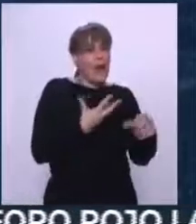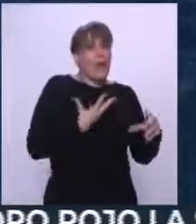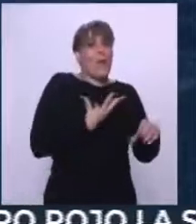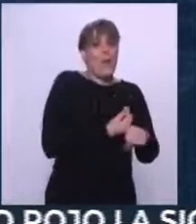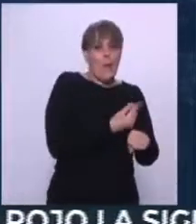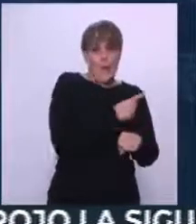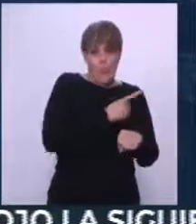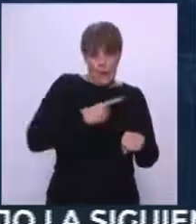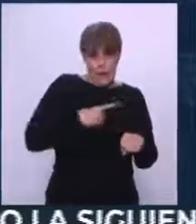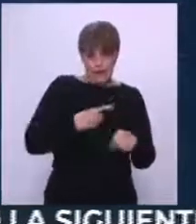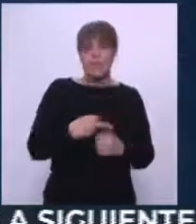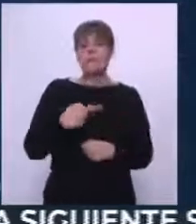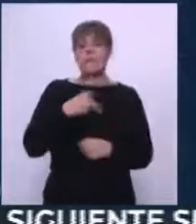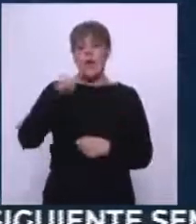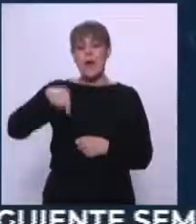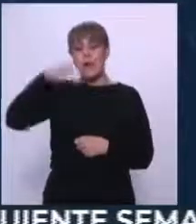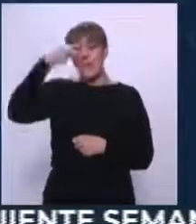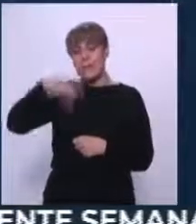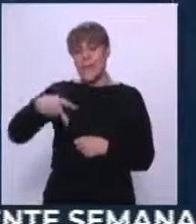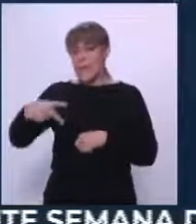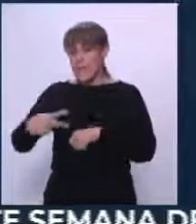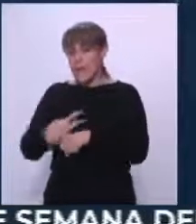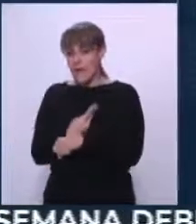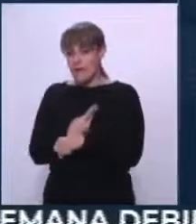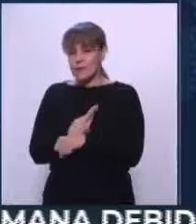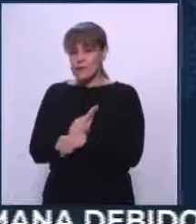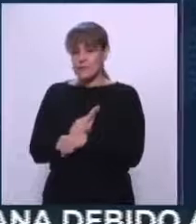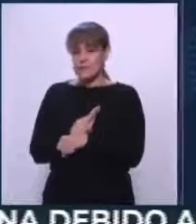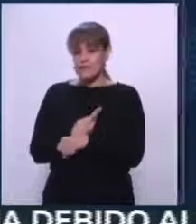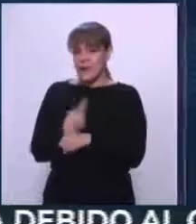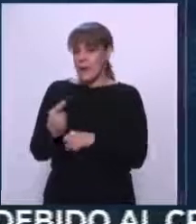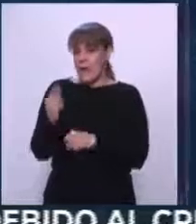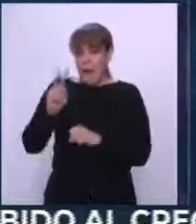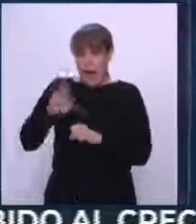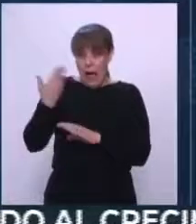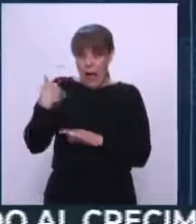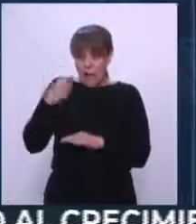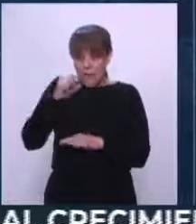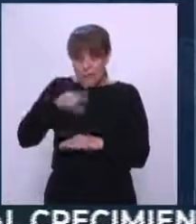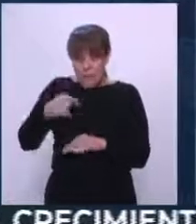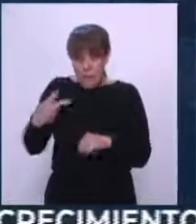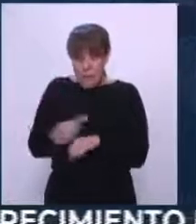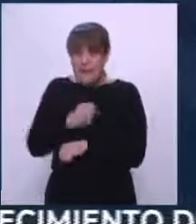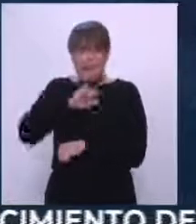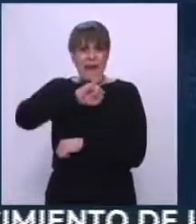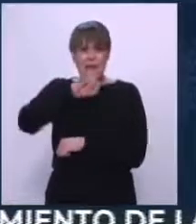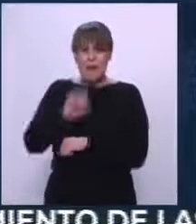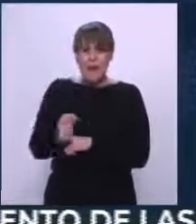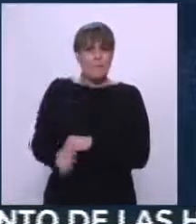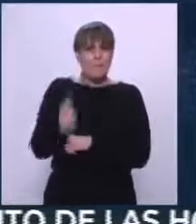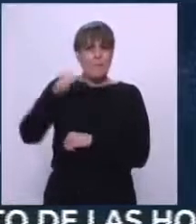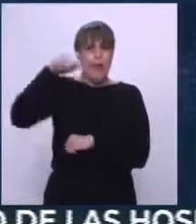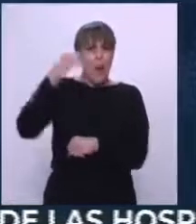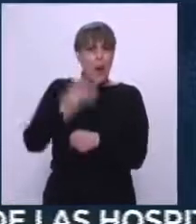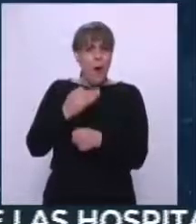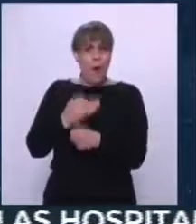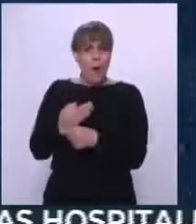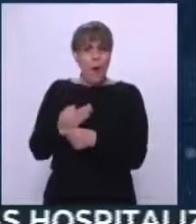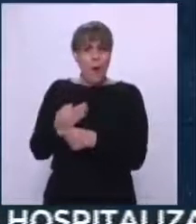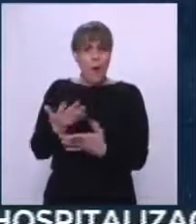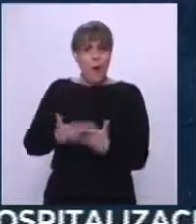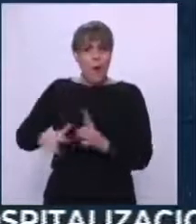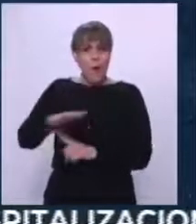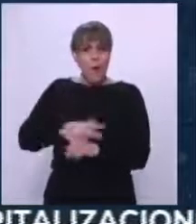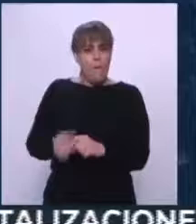definitivamente lo que sucede hoy en México es sin precedentes, ¿no? En realidad todo fue sin precedentes. Está a la